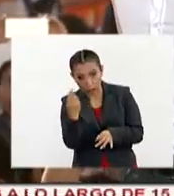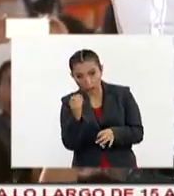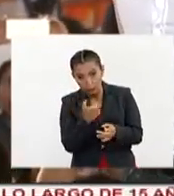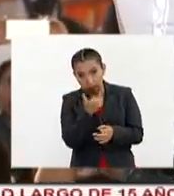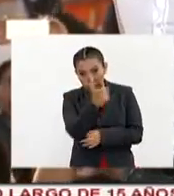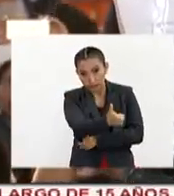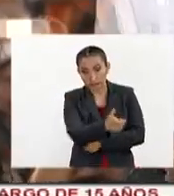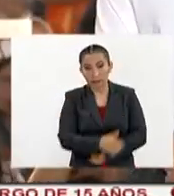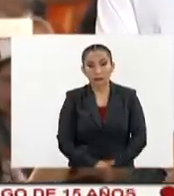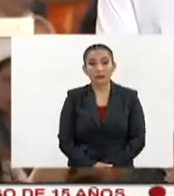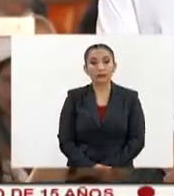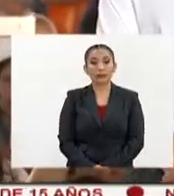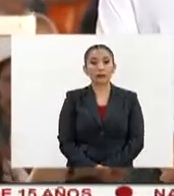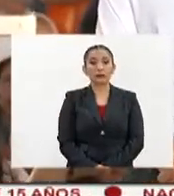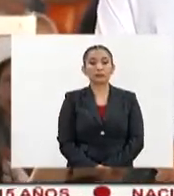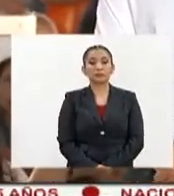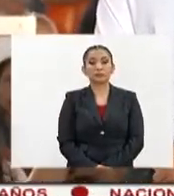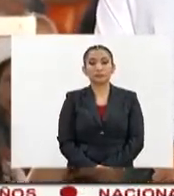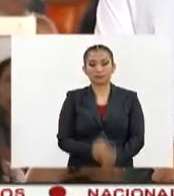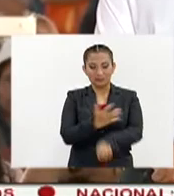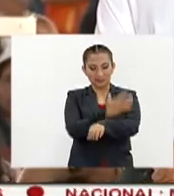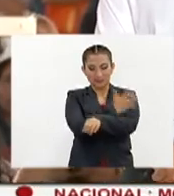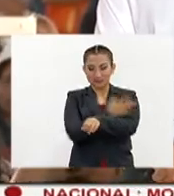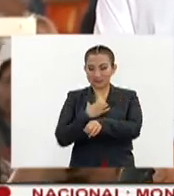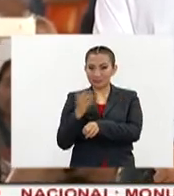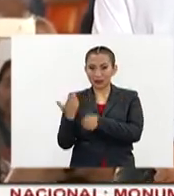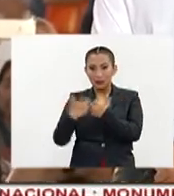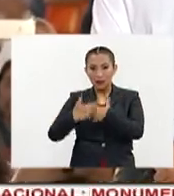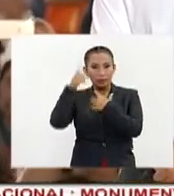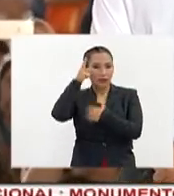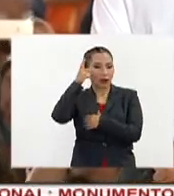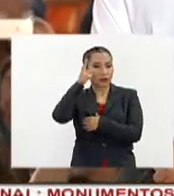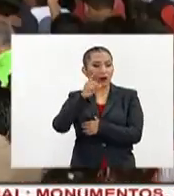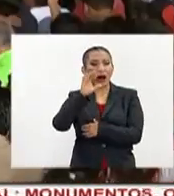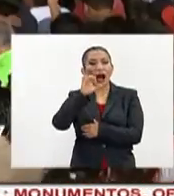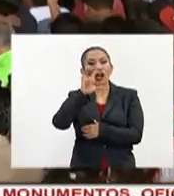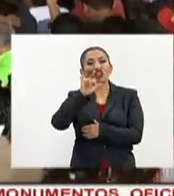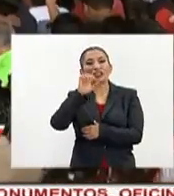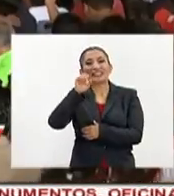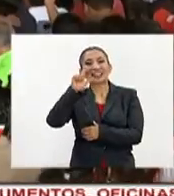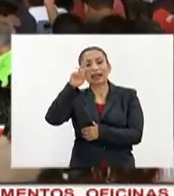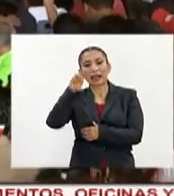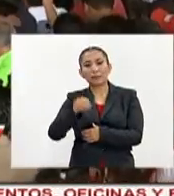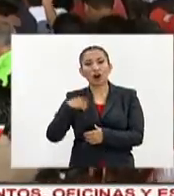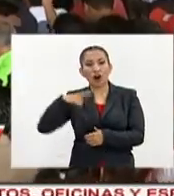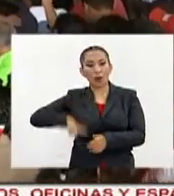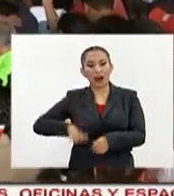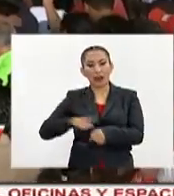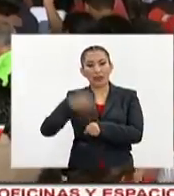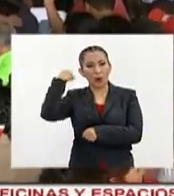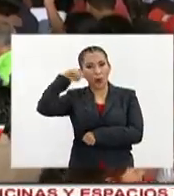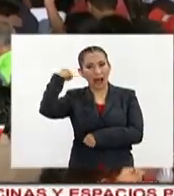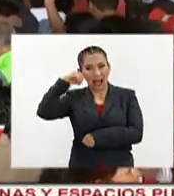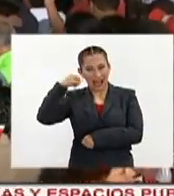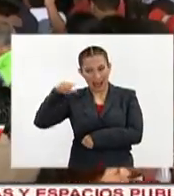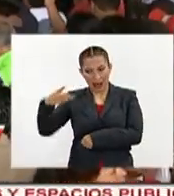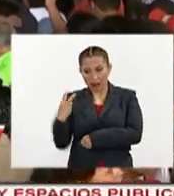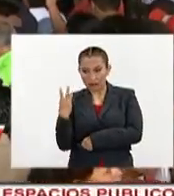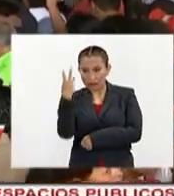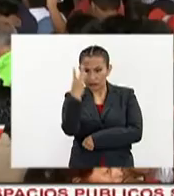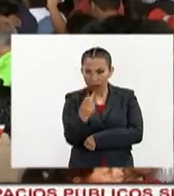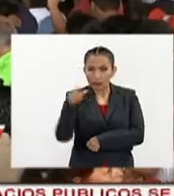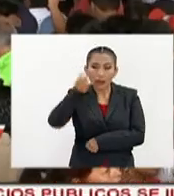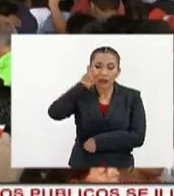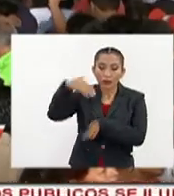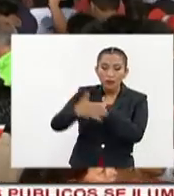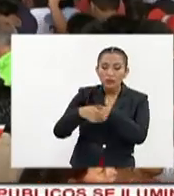hay afectaciones. Acompañado por el empresario Carlos Slimi, el gobernador de Oaxaca, Alejandro Murat, el presidente recalcó que